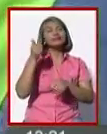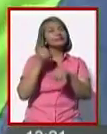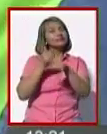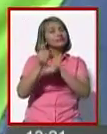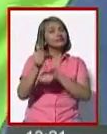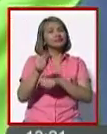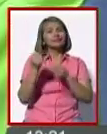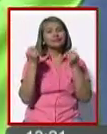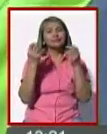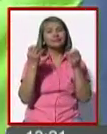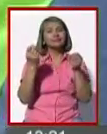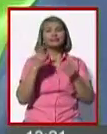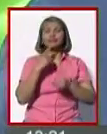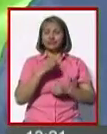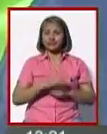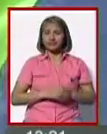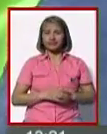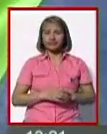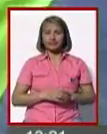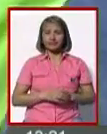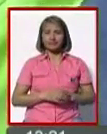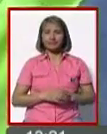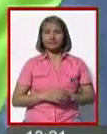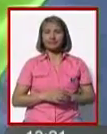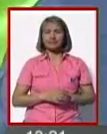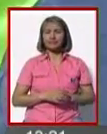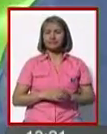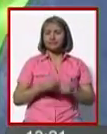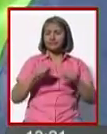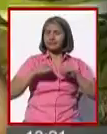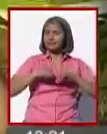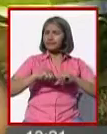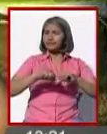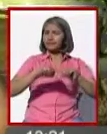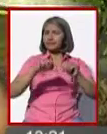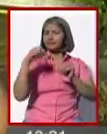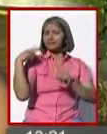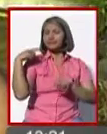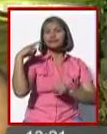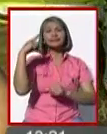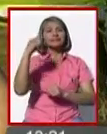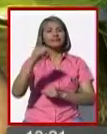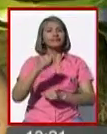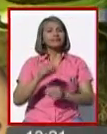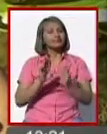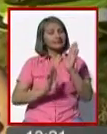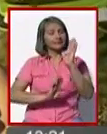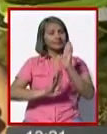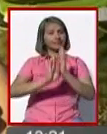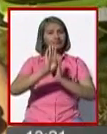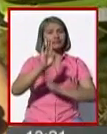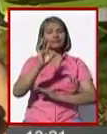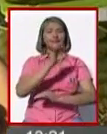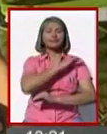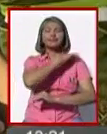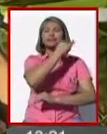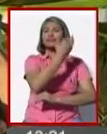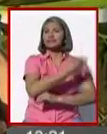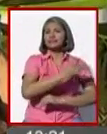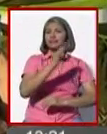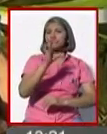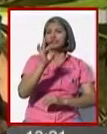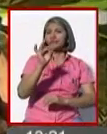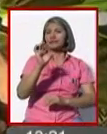infracción, todos conductores que se extralimiten en el tema de la velocidad. Están desarrollando velocidades